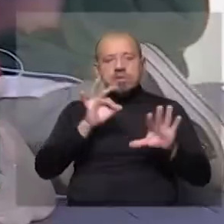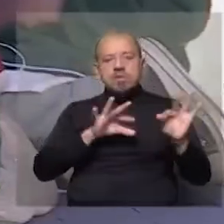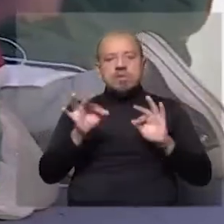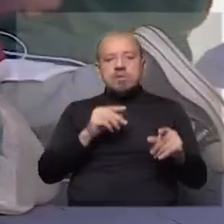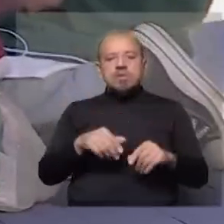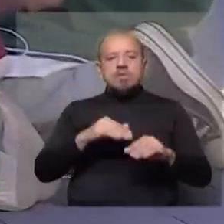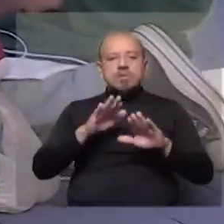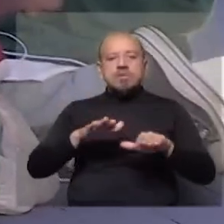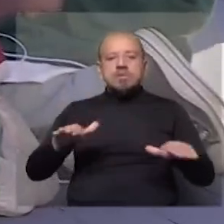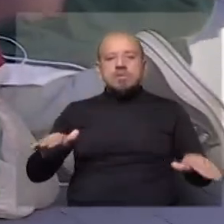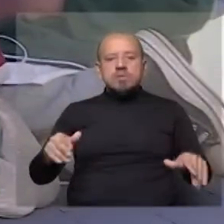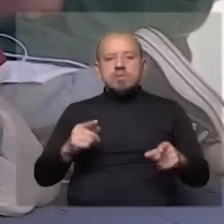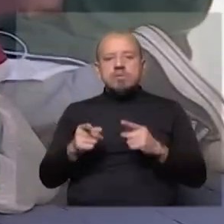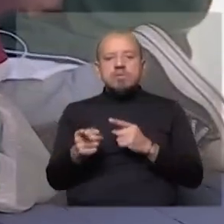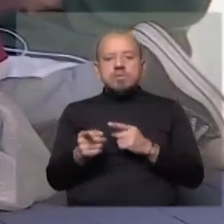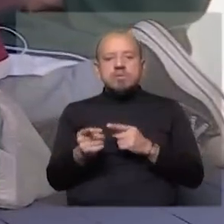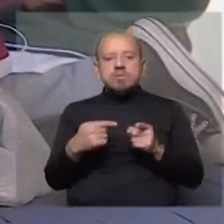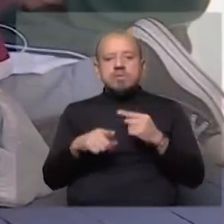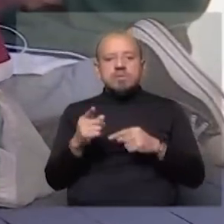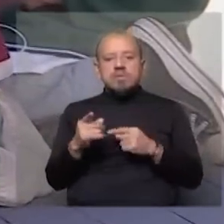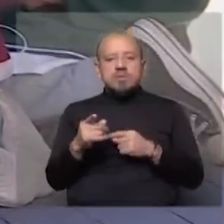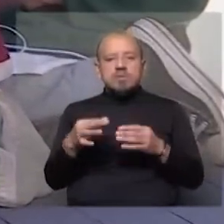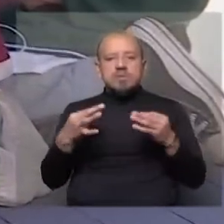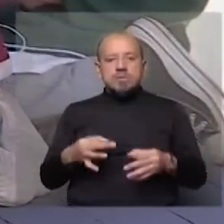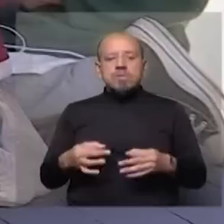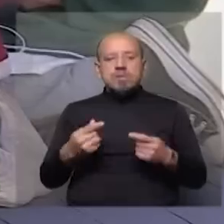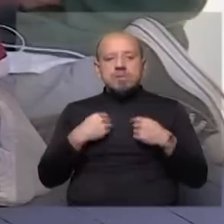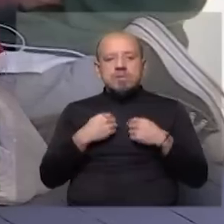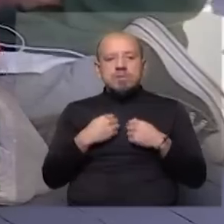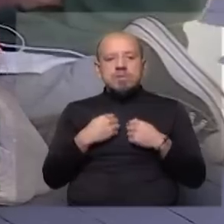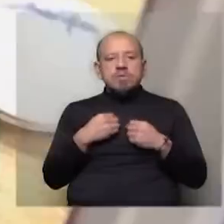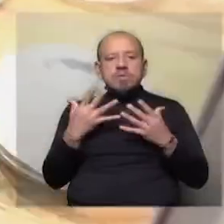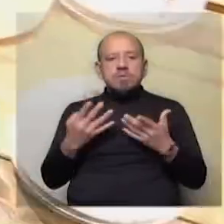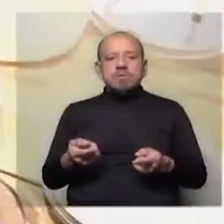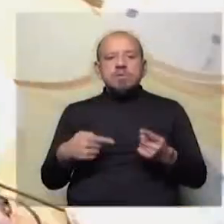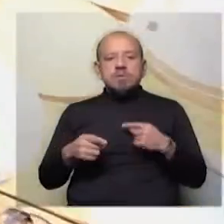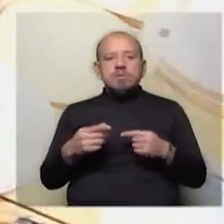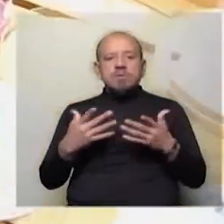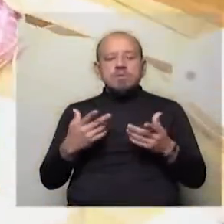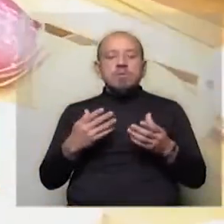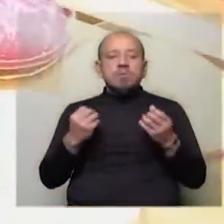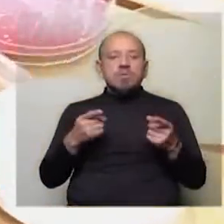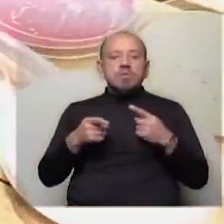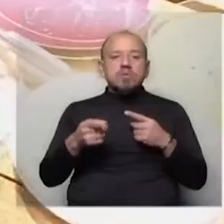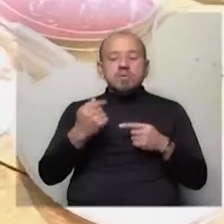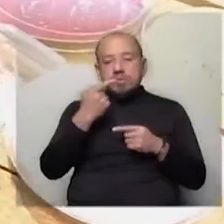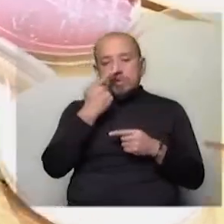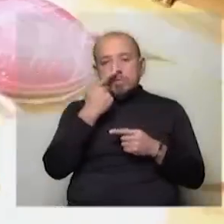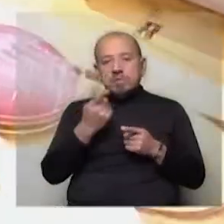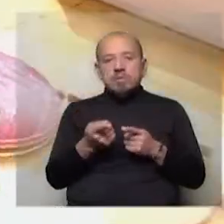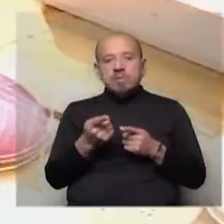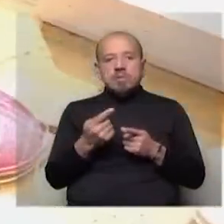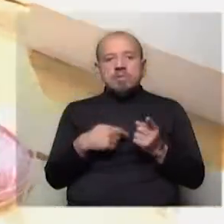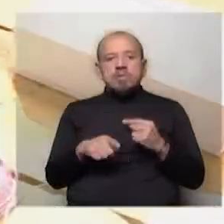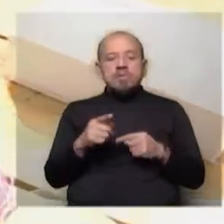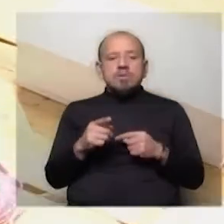los niños y niñas Son increíbles la verdad que son nosotros queremos que sean promotores de lo que es una alimentación saludable porque ellos se interesan interaccionan